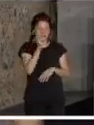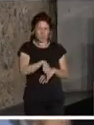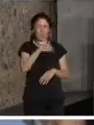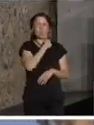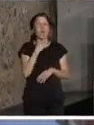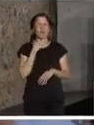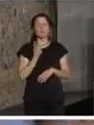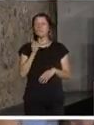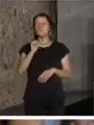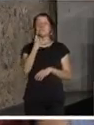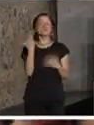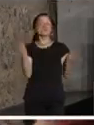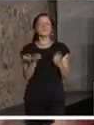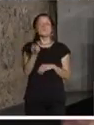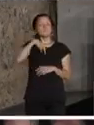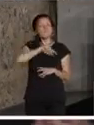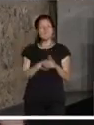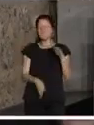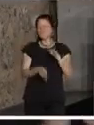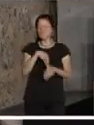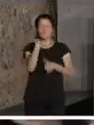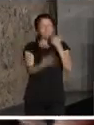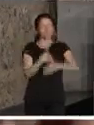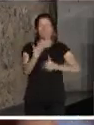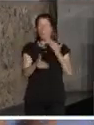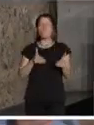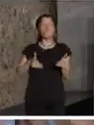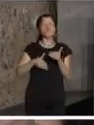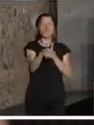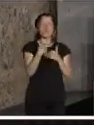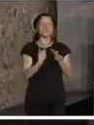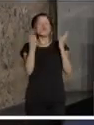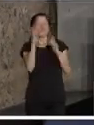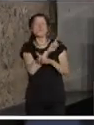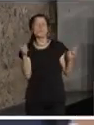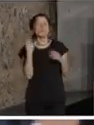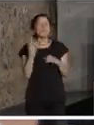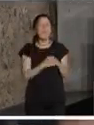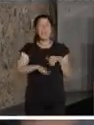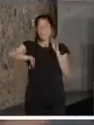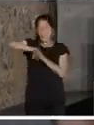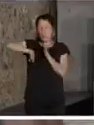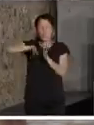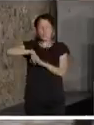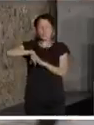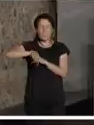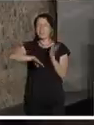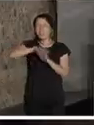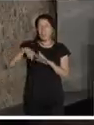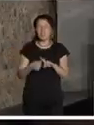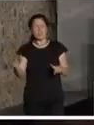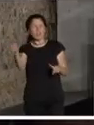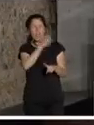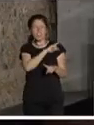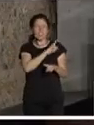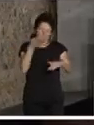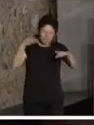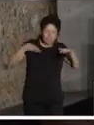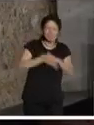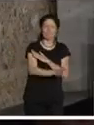y sobre todo para seguir construyendo lo que viene y no permitir que la derecha y la ultraderecha